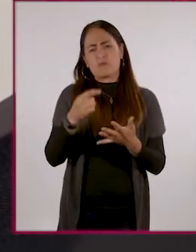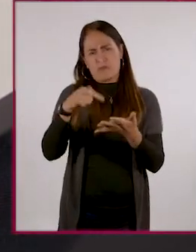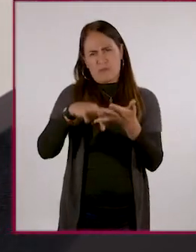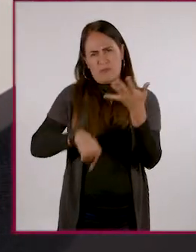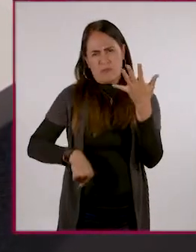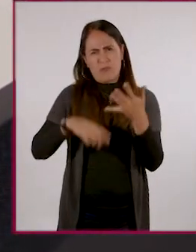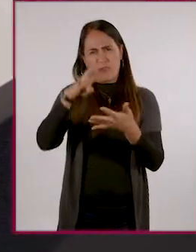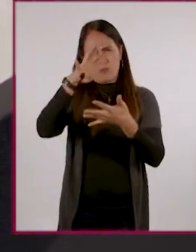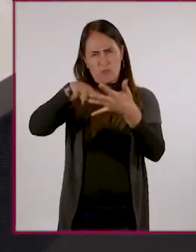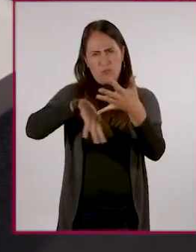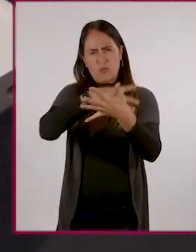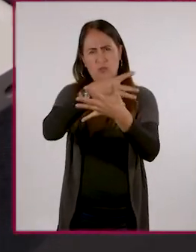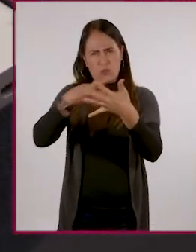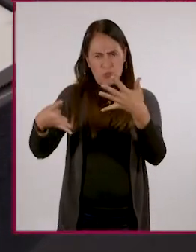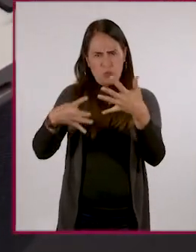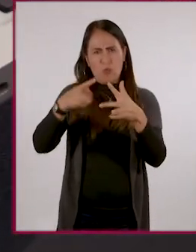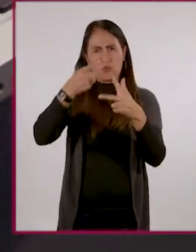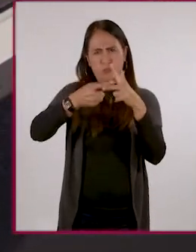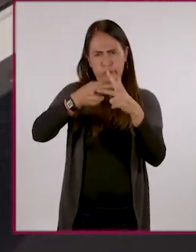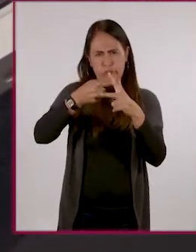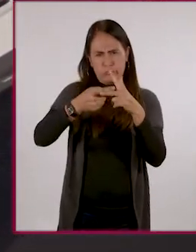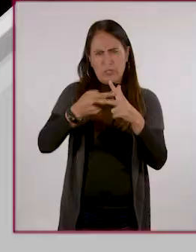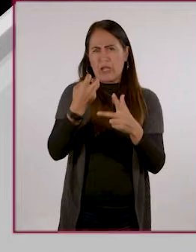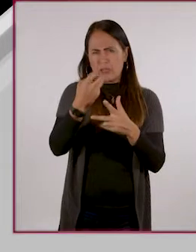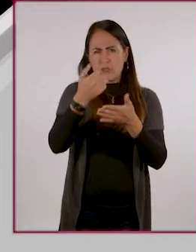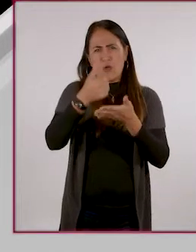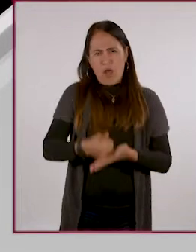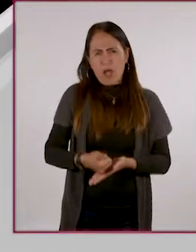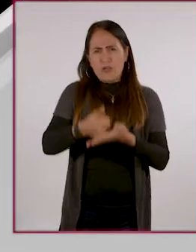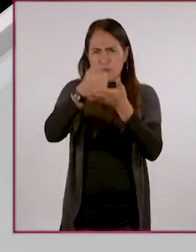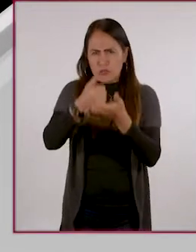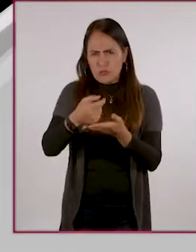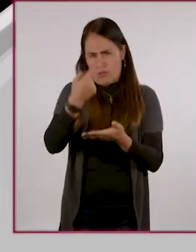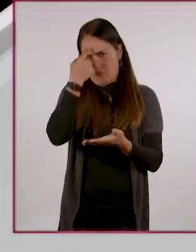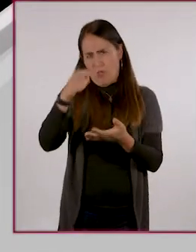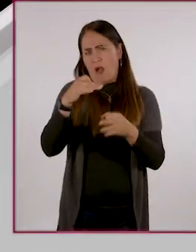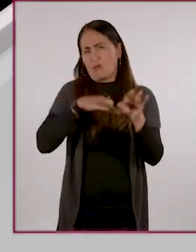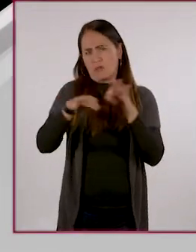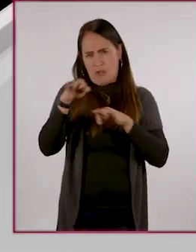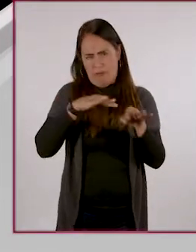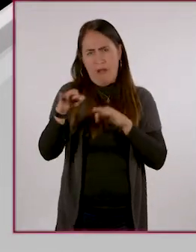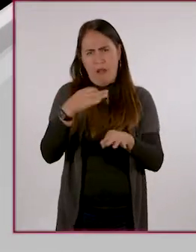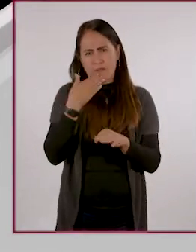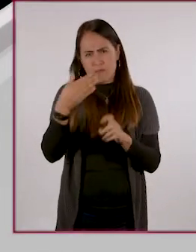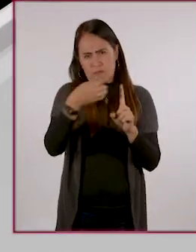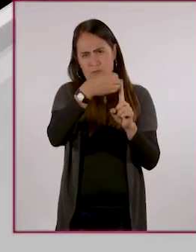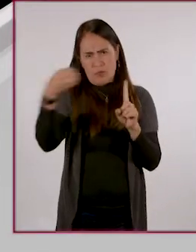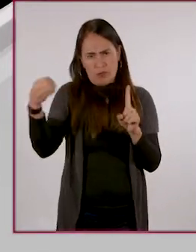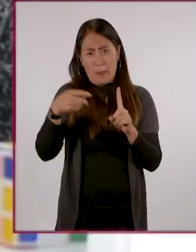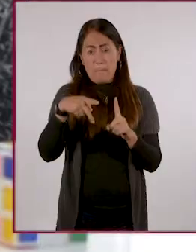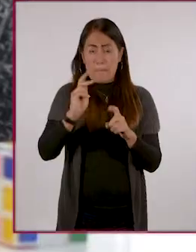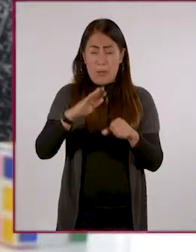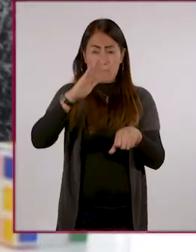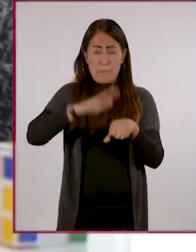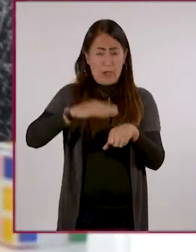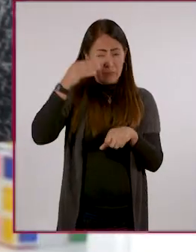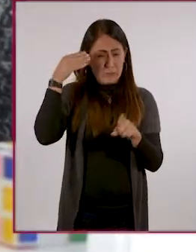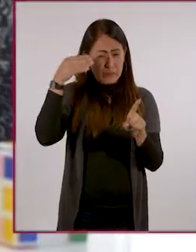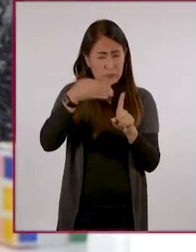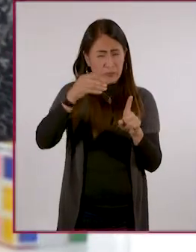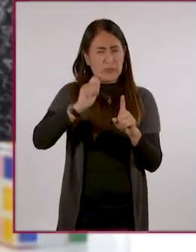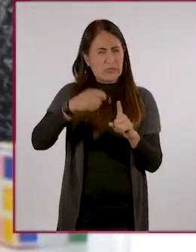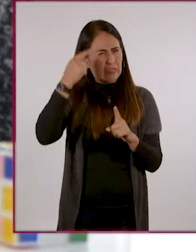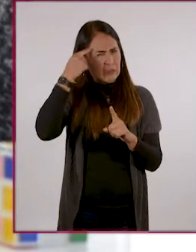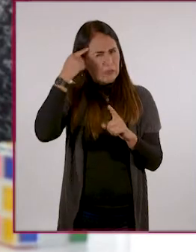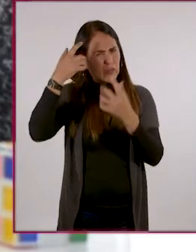como cualquier dispositivo o formato, una hoja de cálculo es un recurso que te ayuda a trabajar. Pero el verdadero